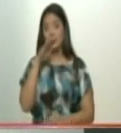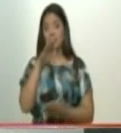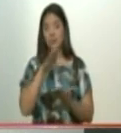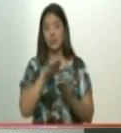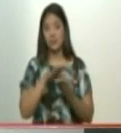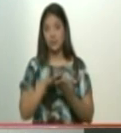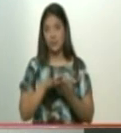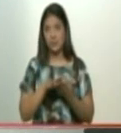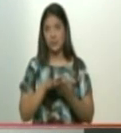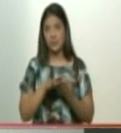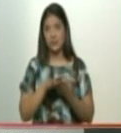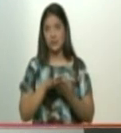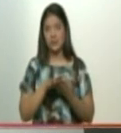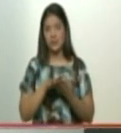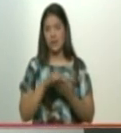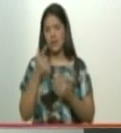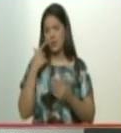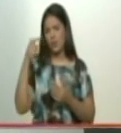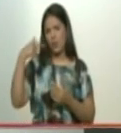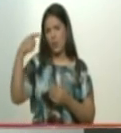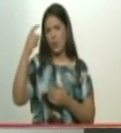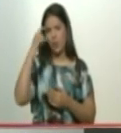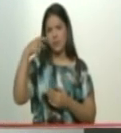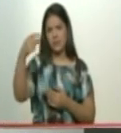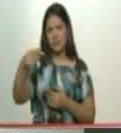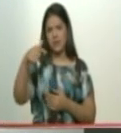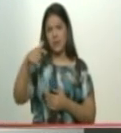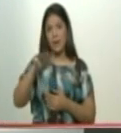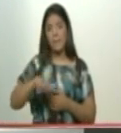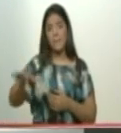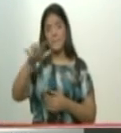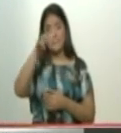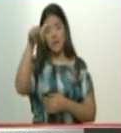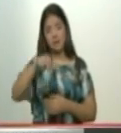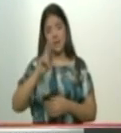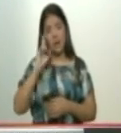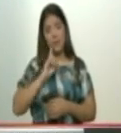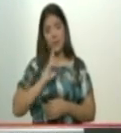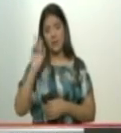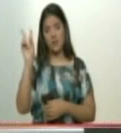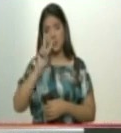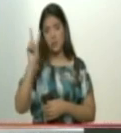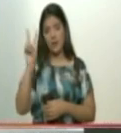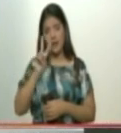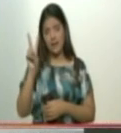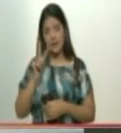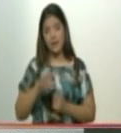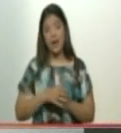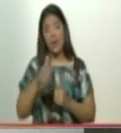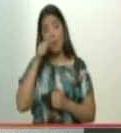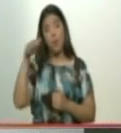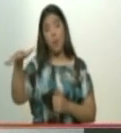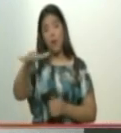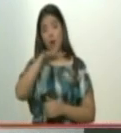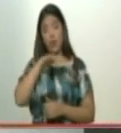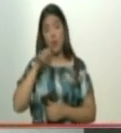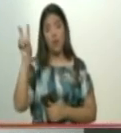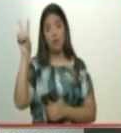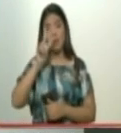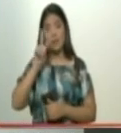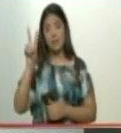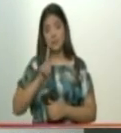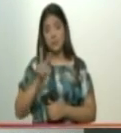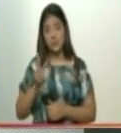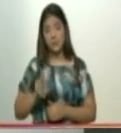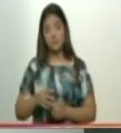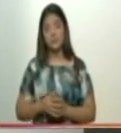conmocionó en los últimos días a la República Bolivariana de Venezuela, al pueblo venezolano, y que